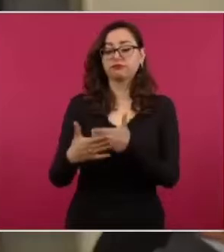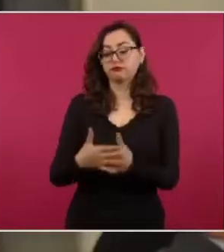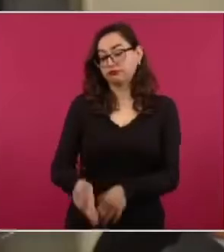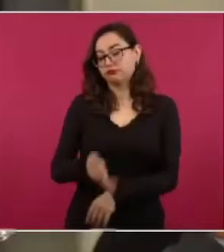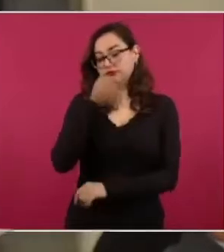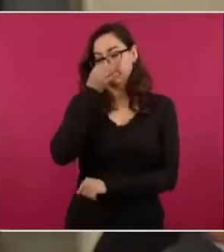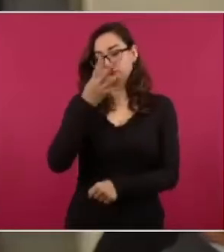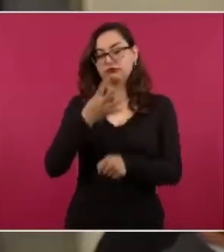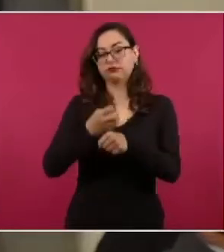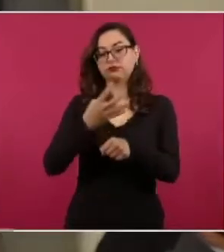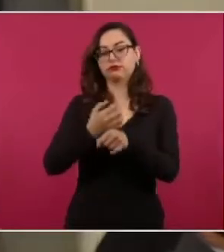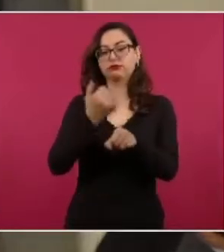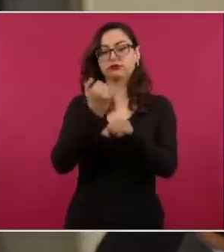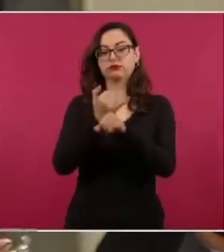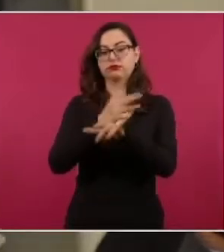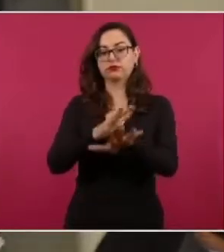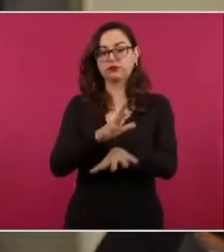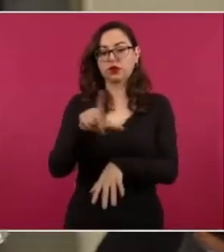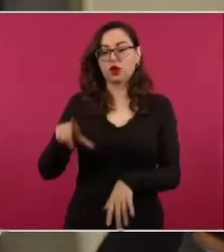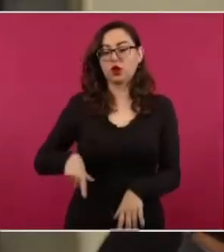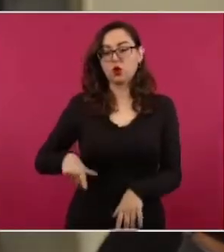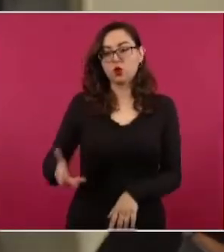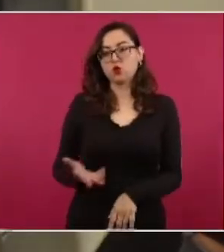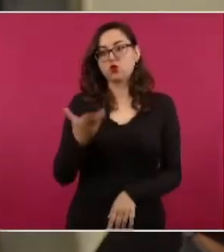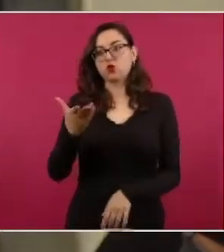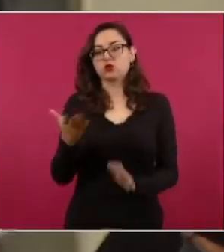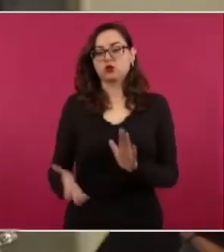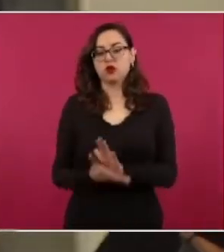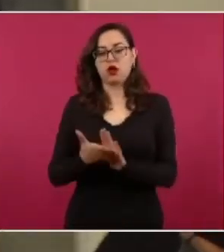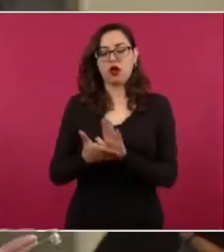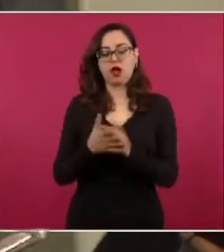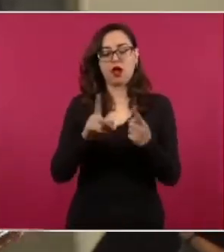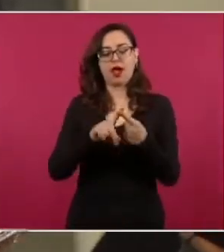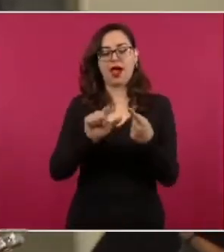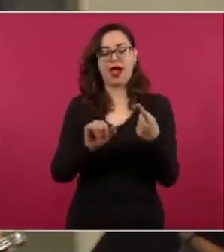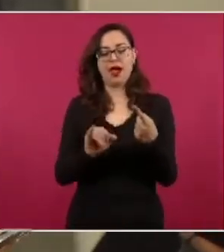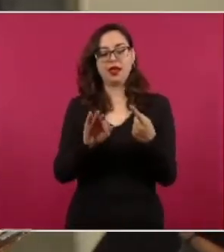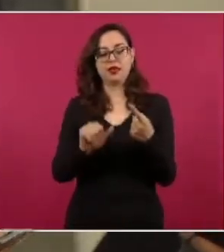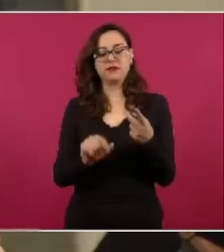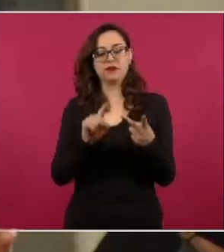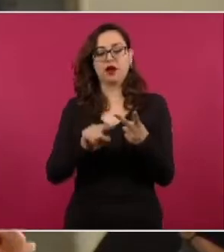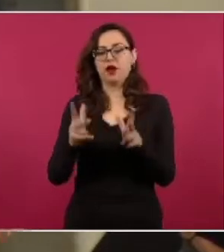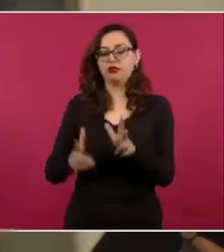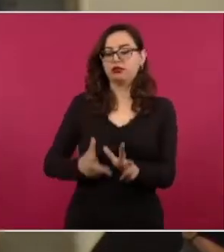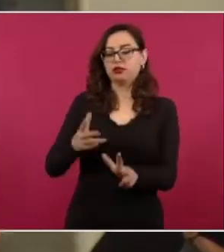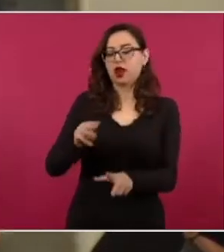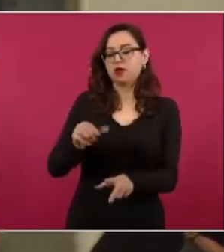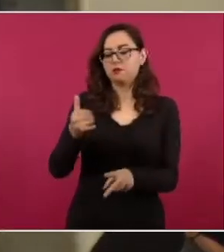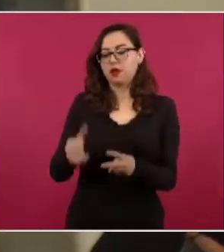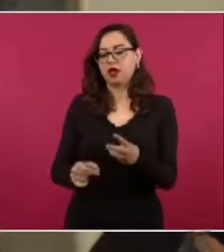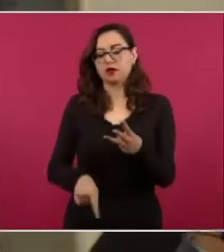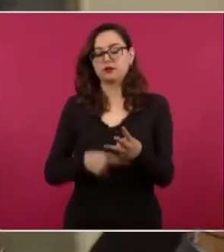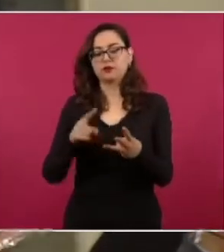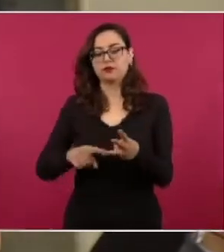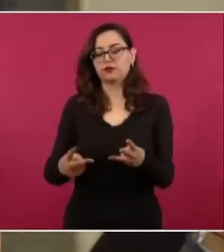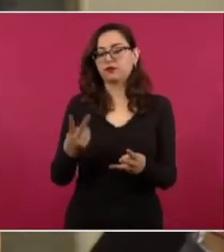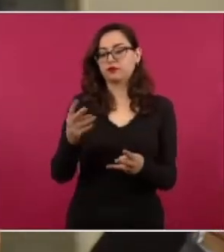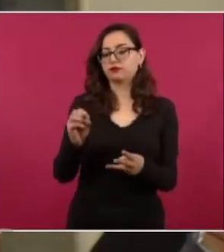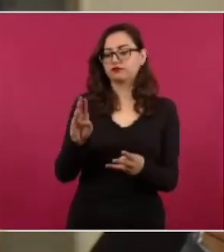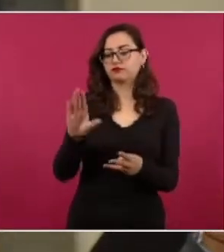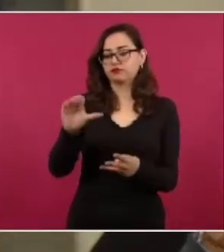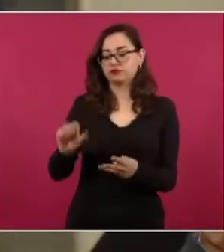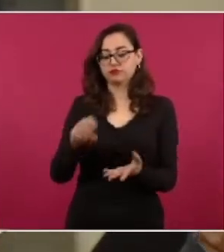gobierno, el costo de sus obras emblemáticas como el AIFA, el Tren Maya y la refinería de Dos Bocas ha excedido acorde a lo que